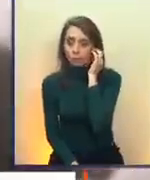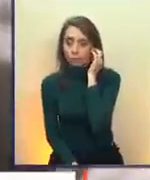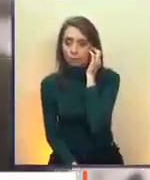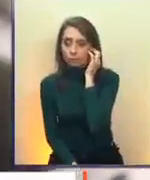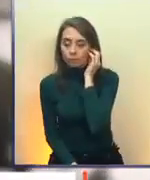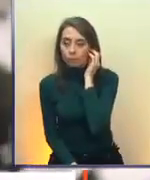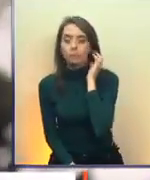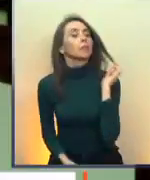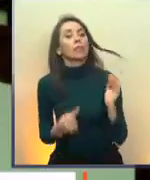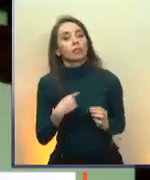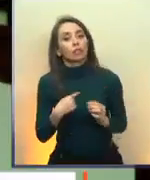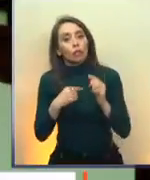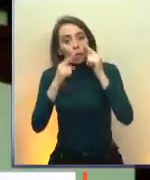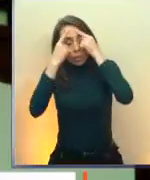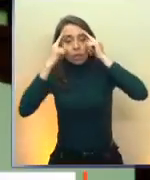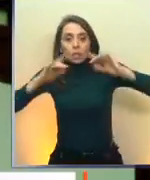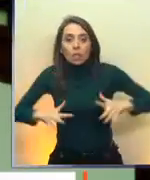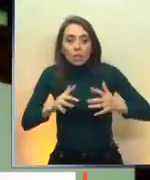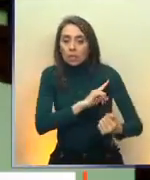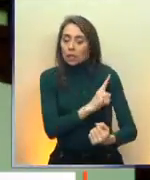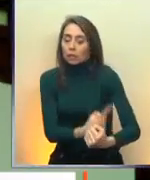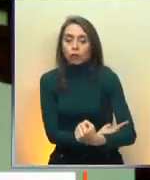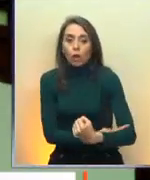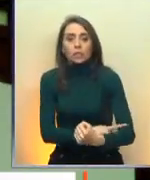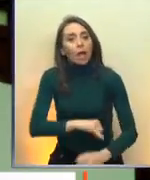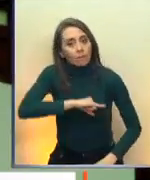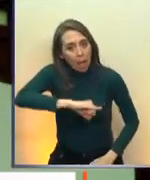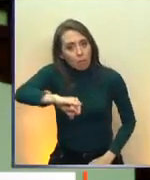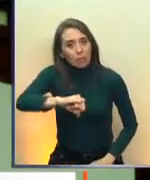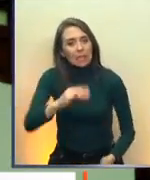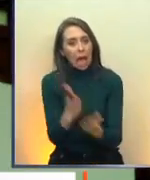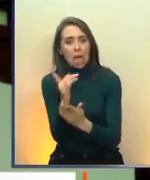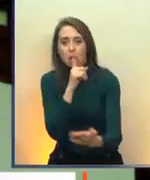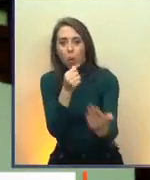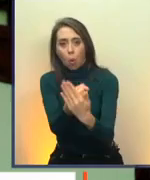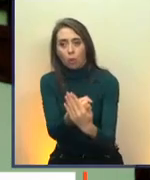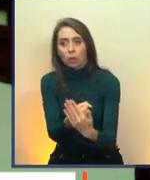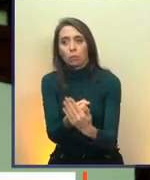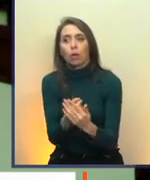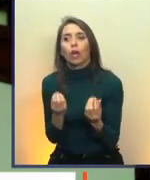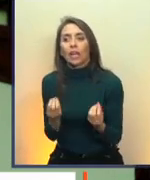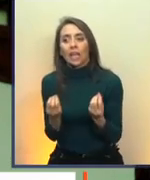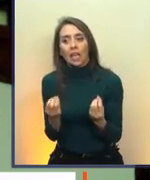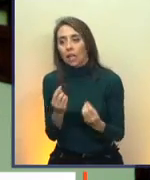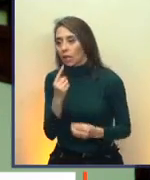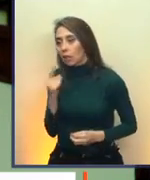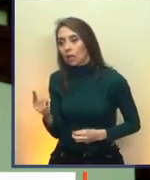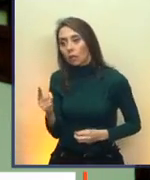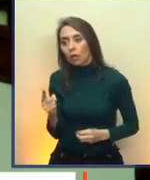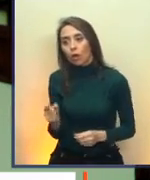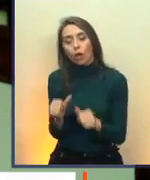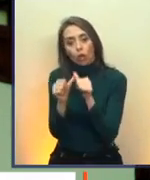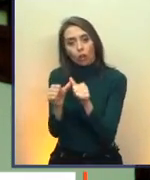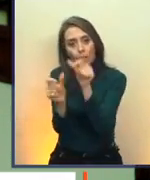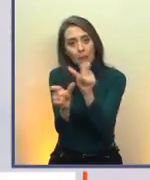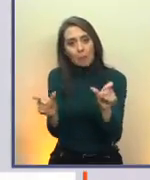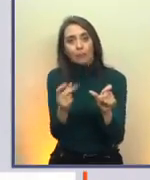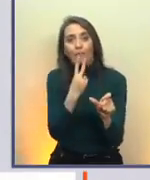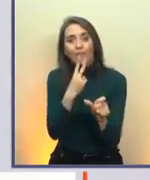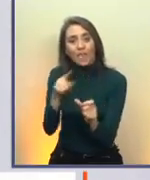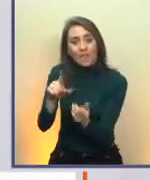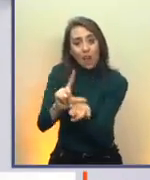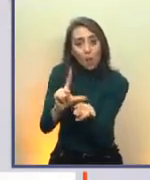Yo puse toda mi fuerza para que esto continuara, no podíamos quedarnos ahí. Así que hay que hacer convencer a los esquimales de alguna